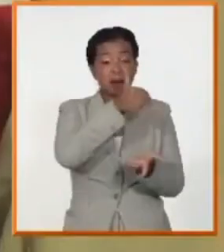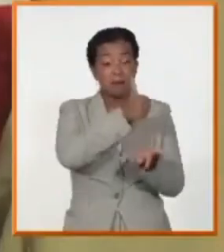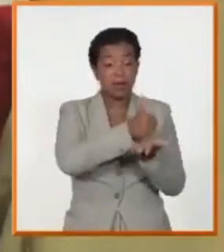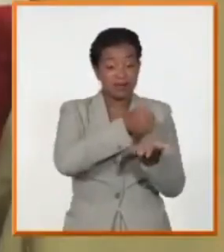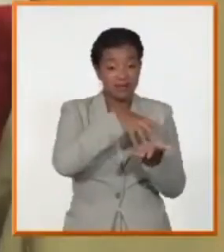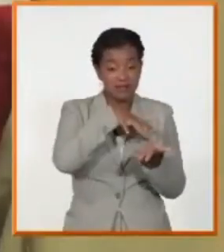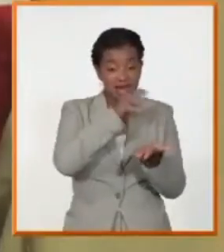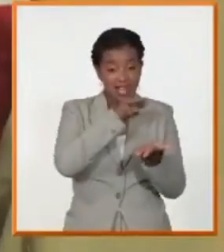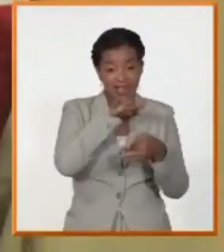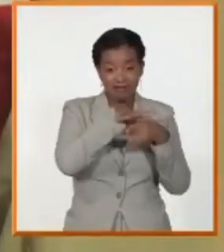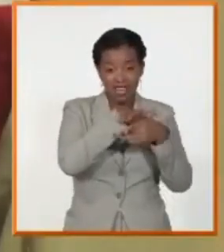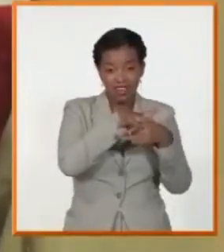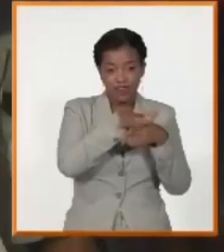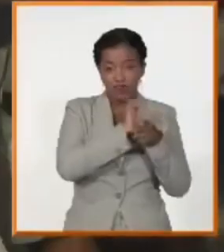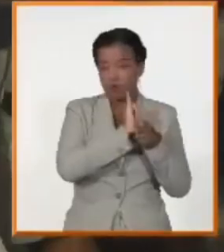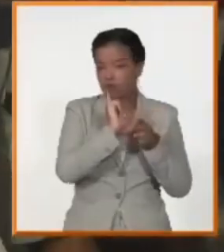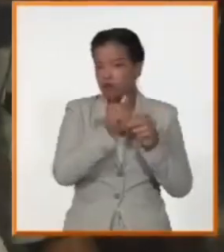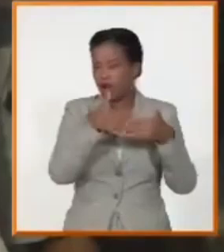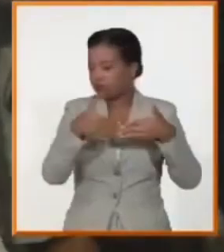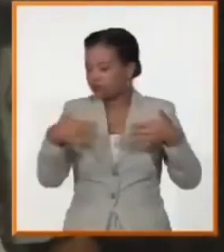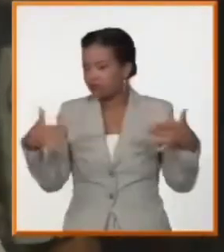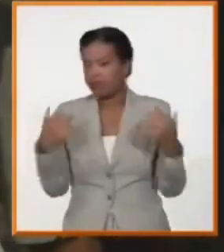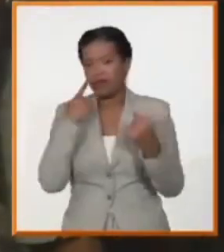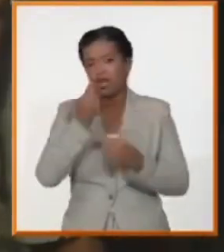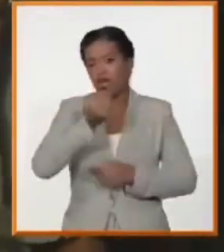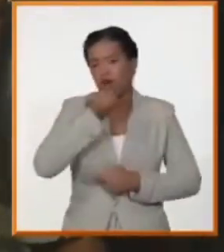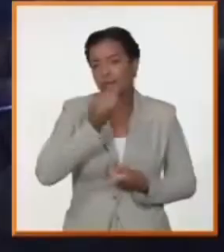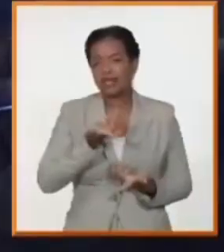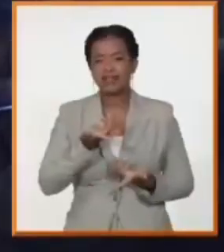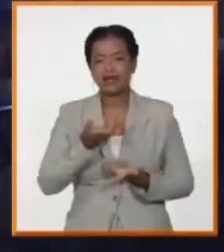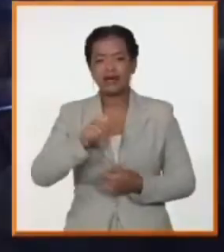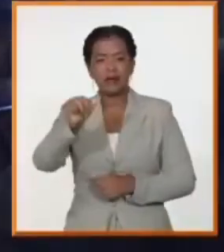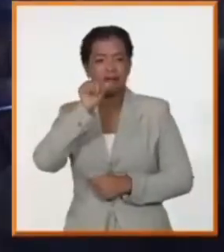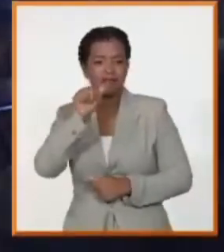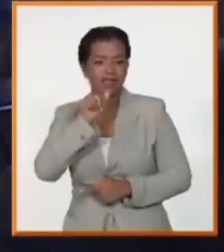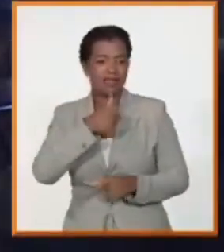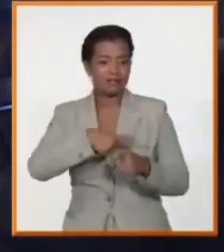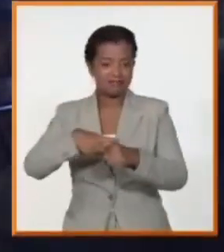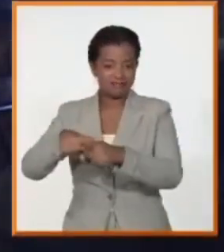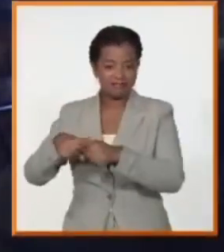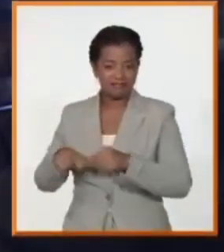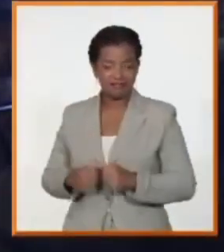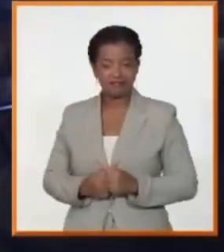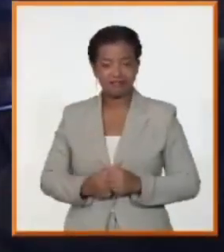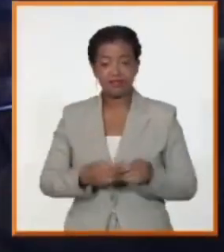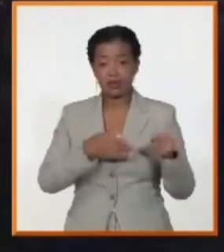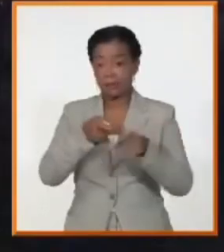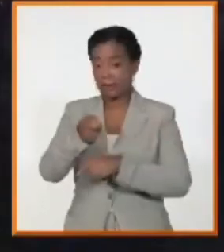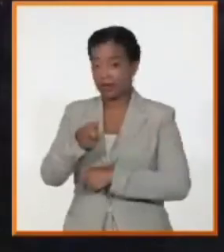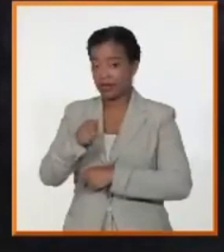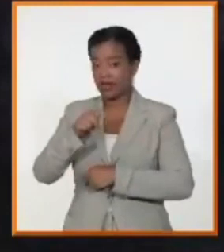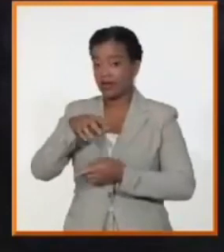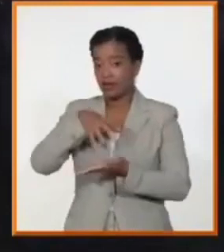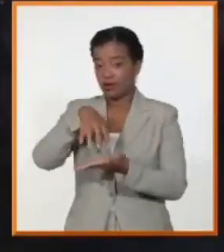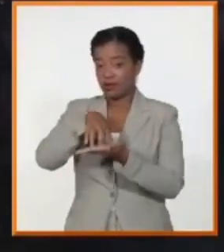disfrutar de alimentos ligeros, platos típicos o confituras y bebidas. Los espacios del Club 500 también abren para